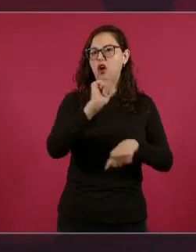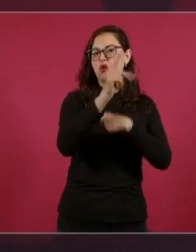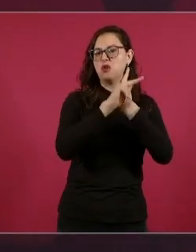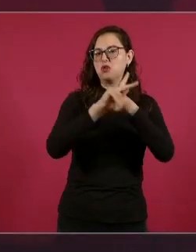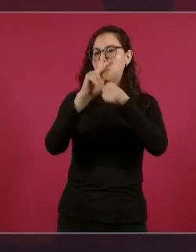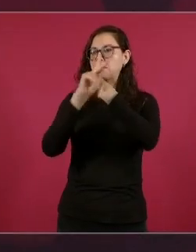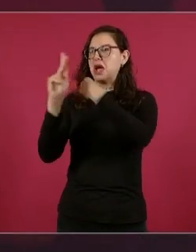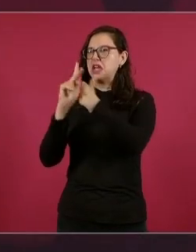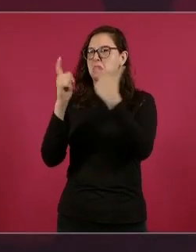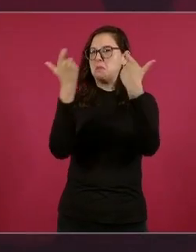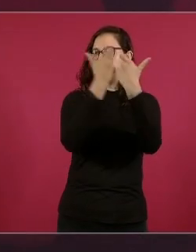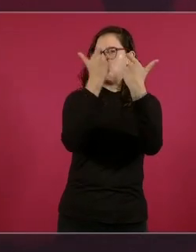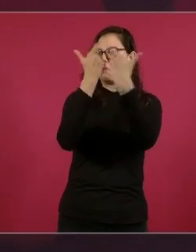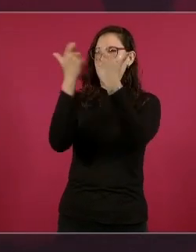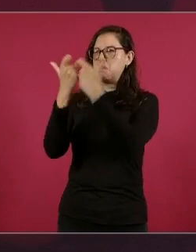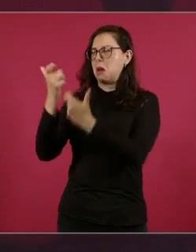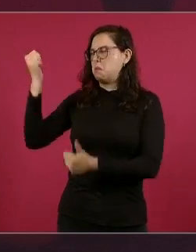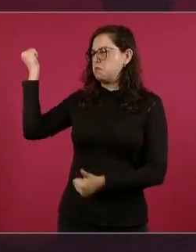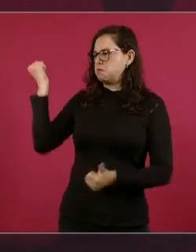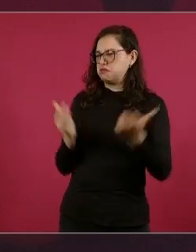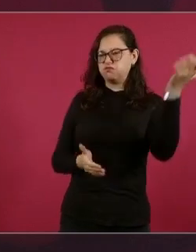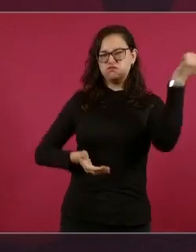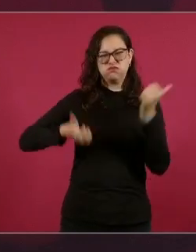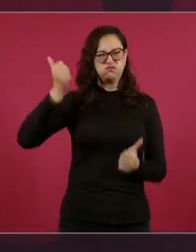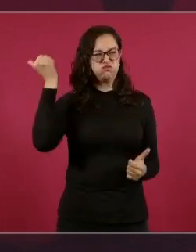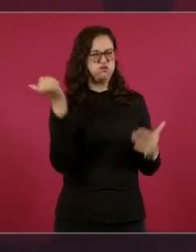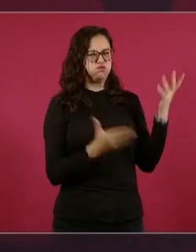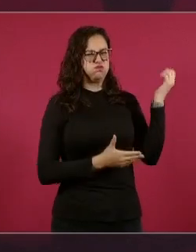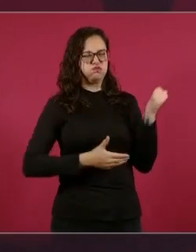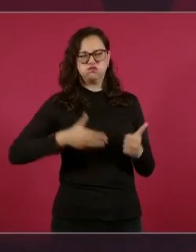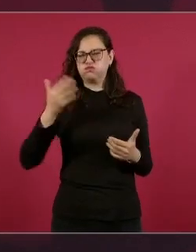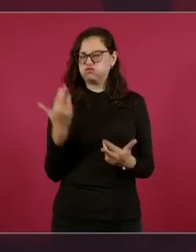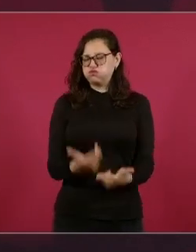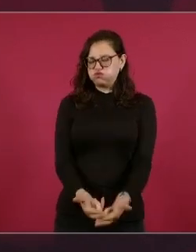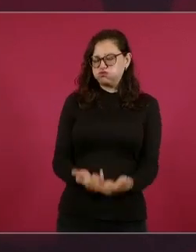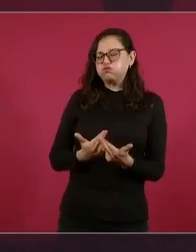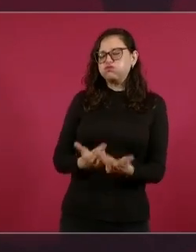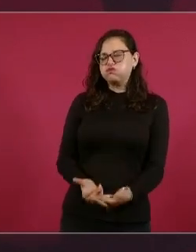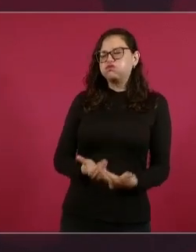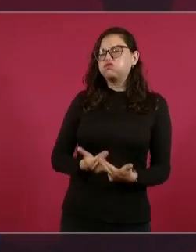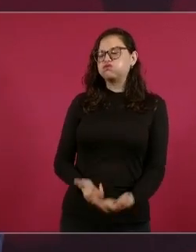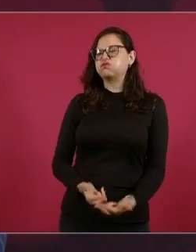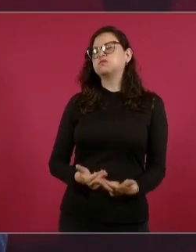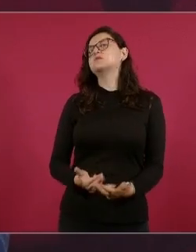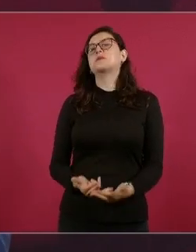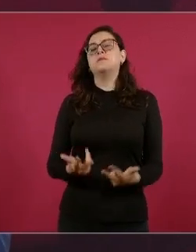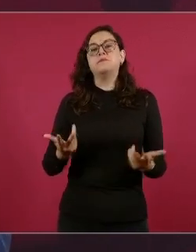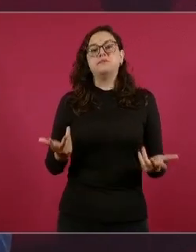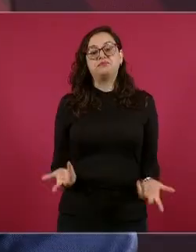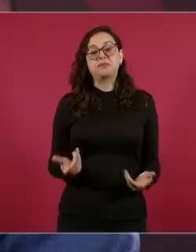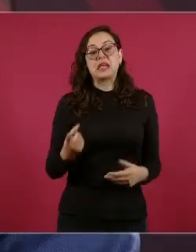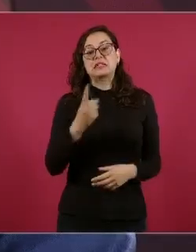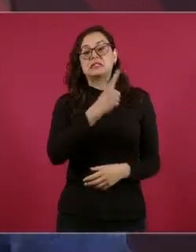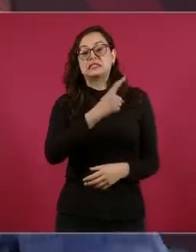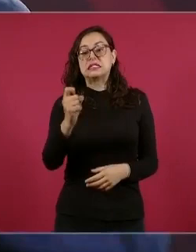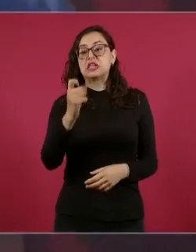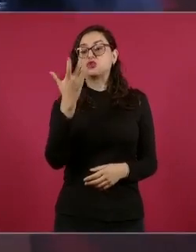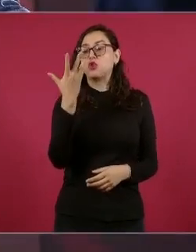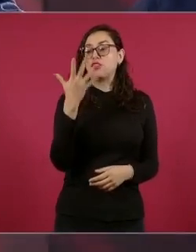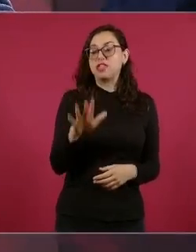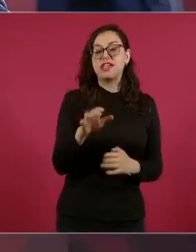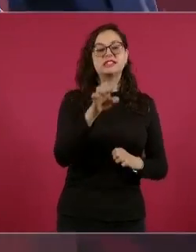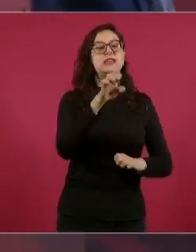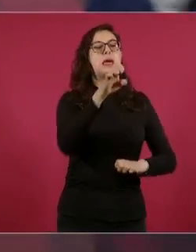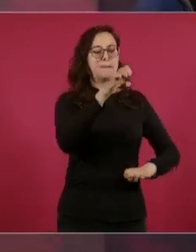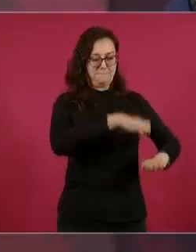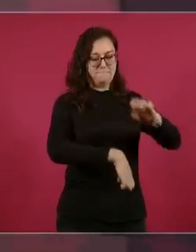Entregaron 110 contratos a empresas, repartieron